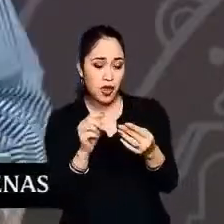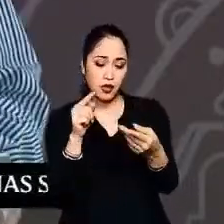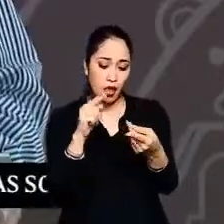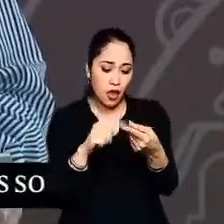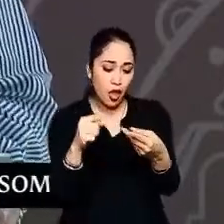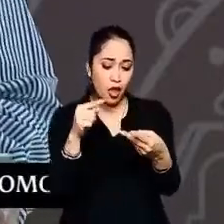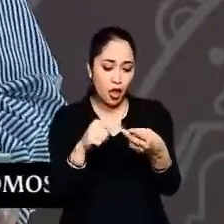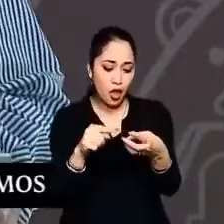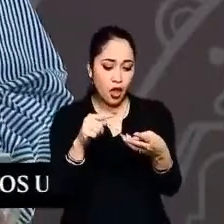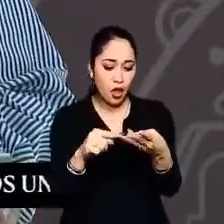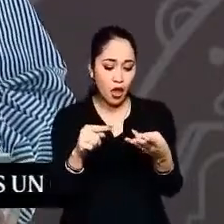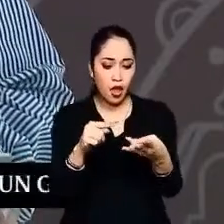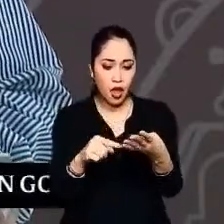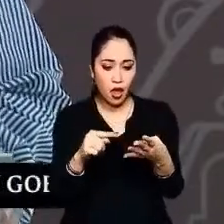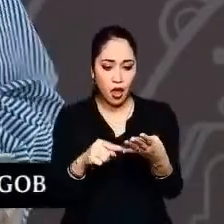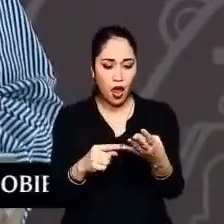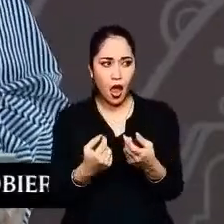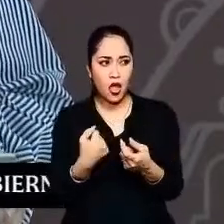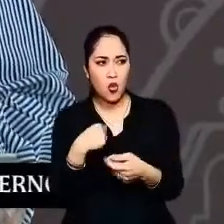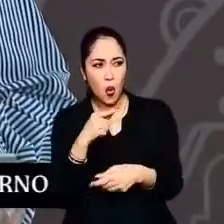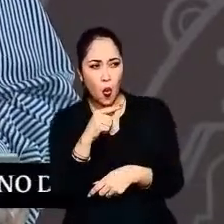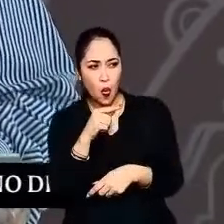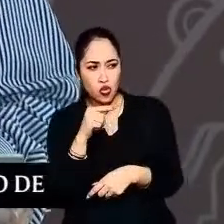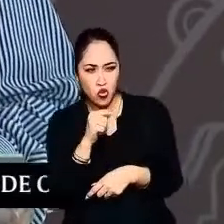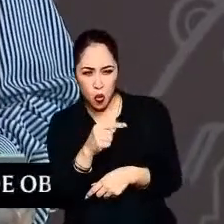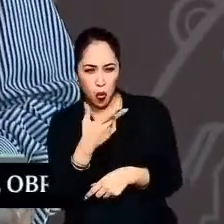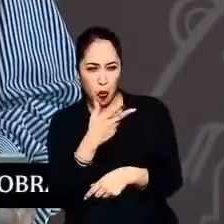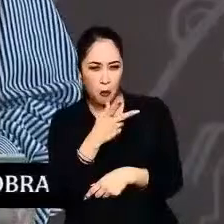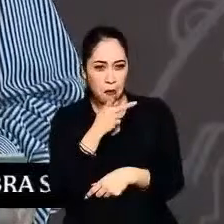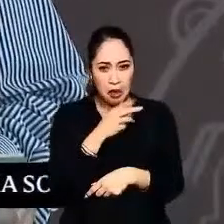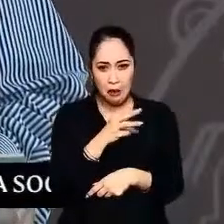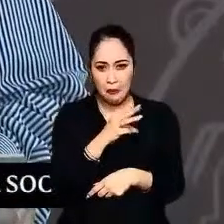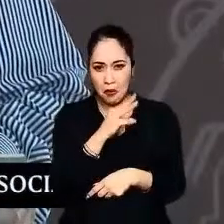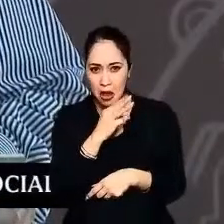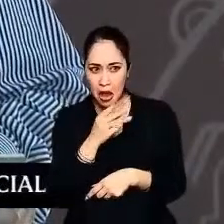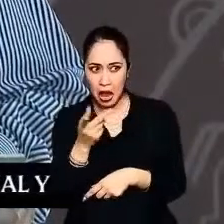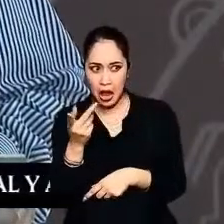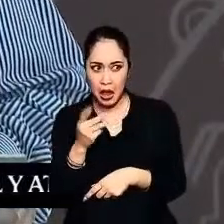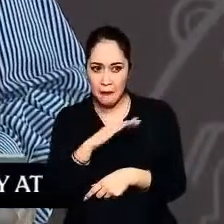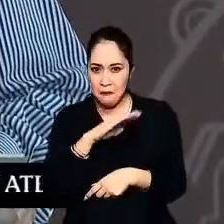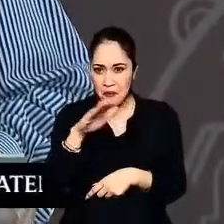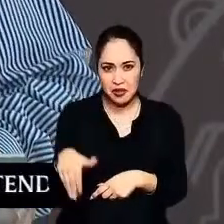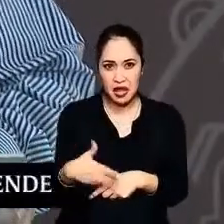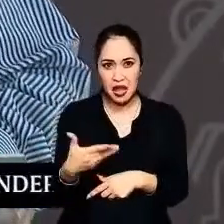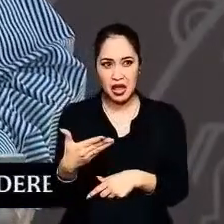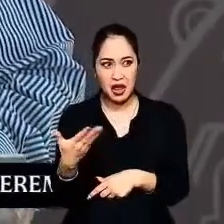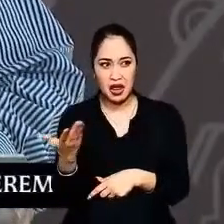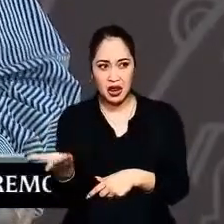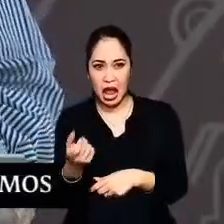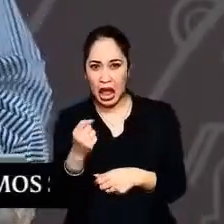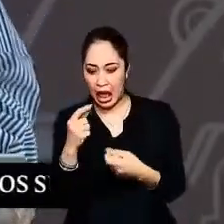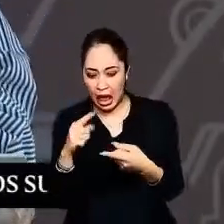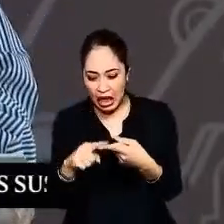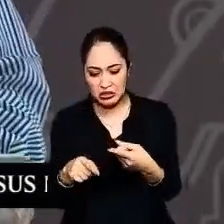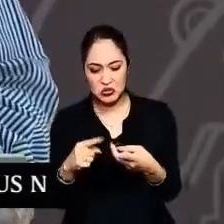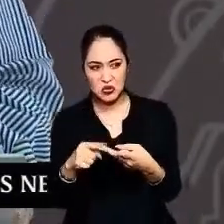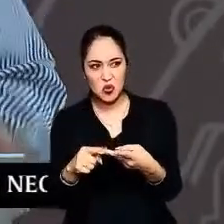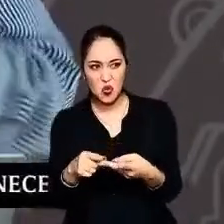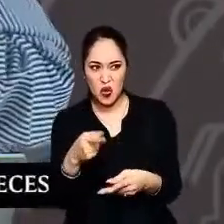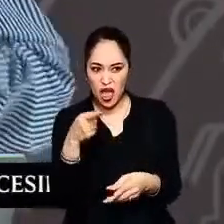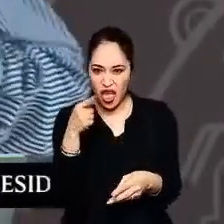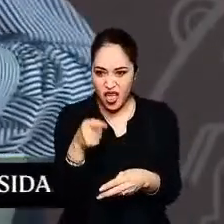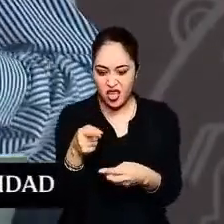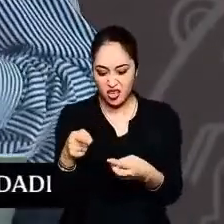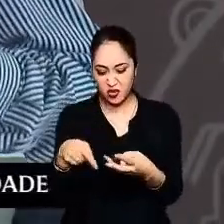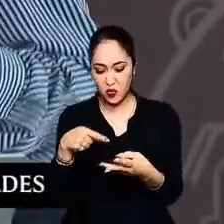dicen, voy a matar a tus padres, es una violencia psicológica, voy a hacer esto y la amenaza allá y la